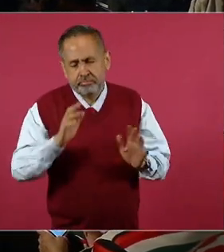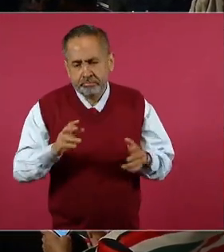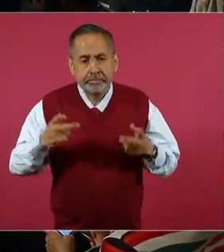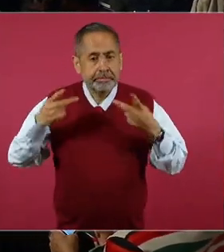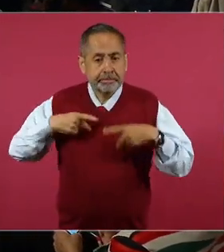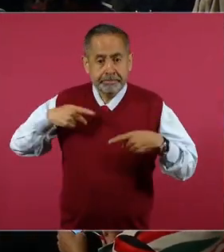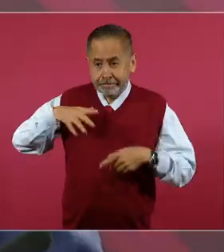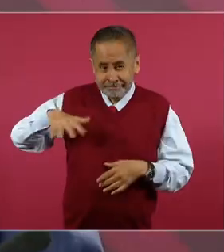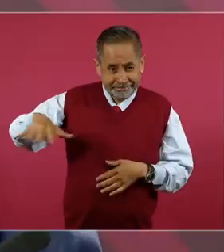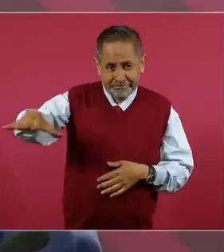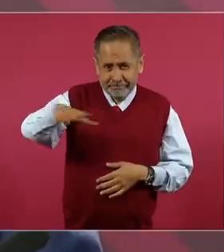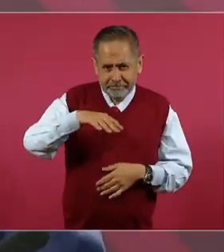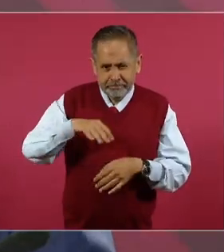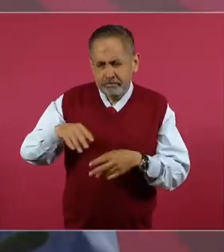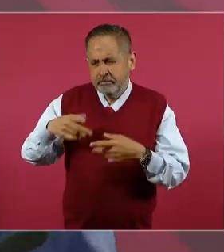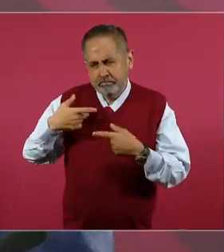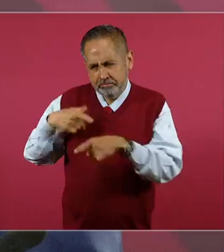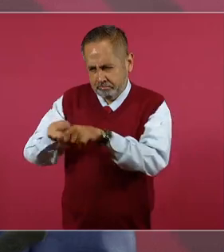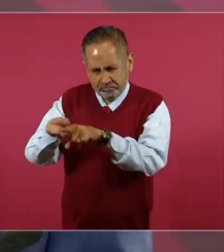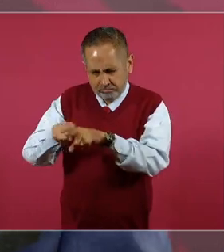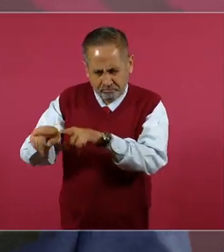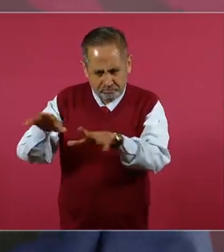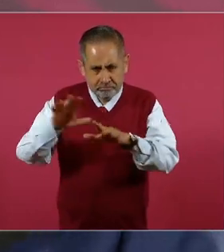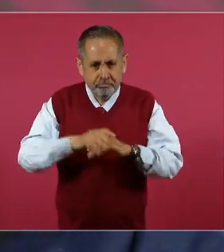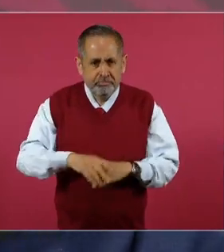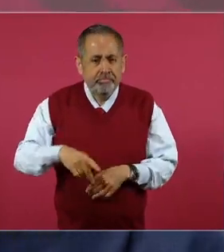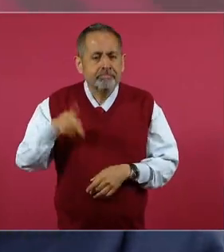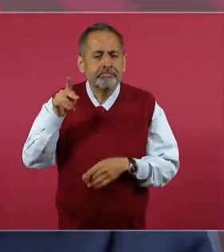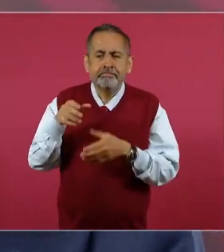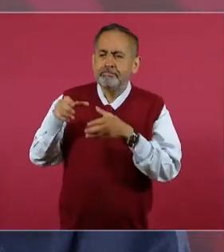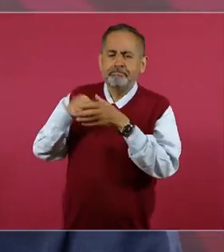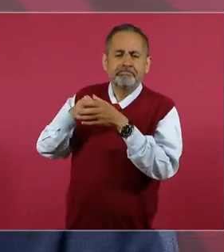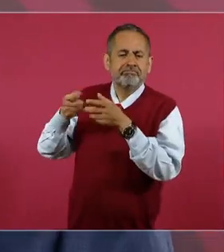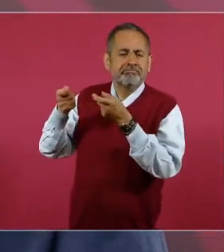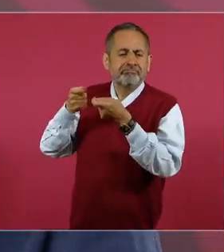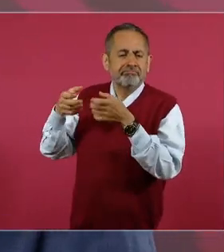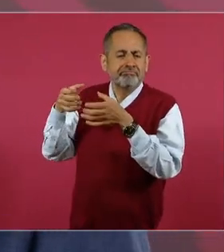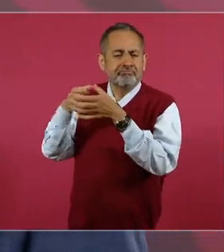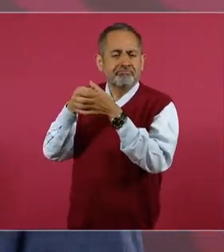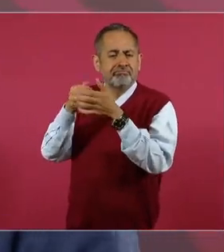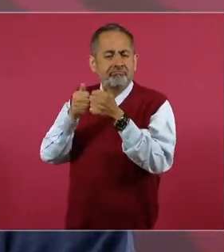pueblo hermano, pero las élites